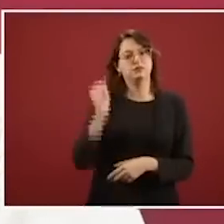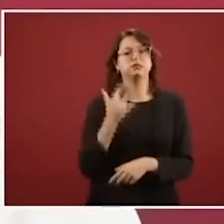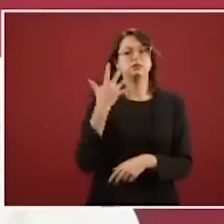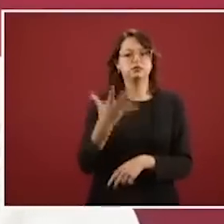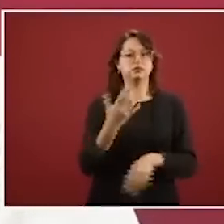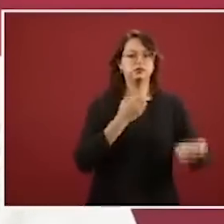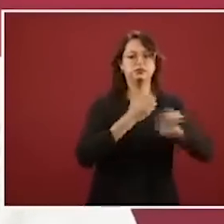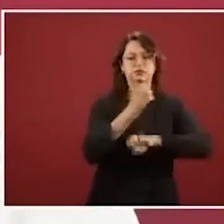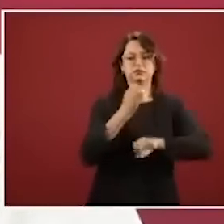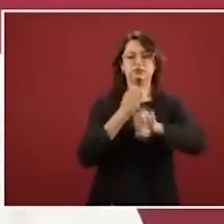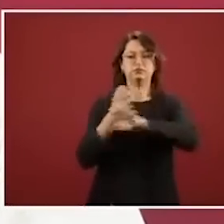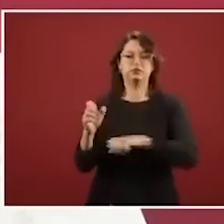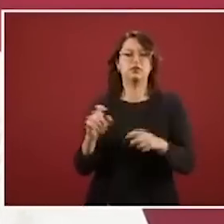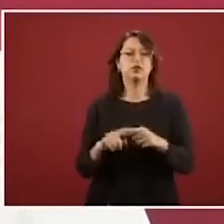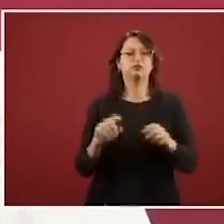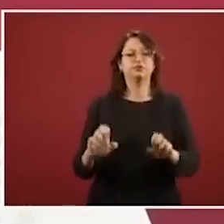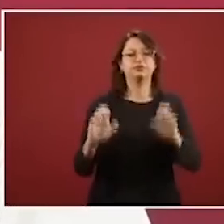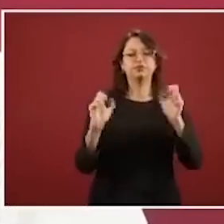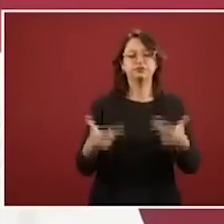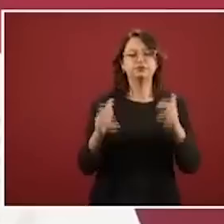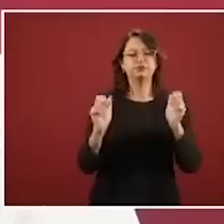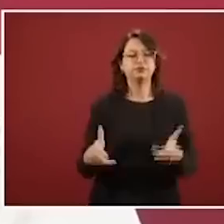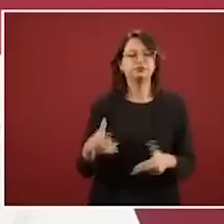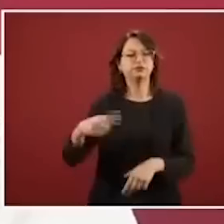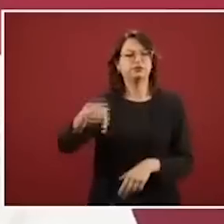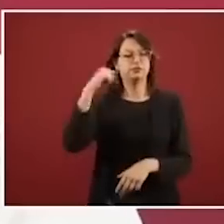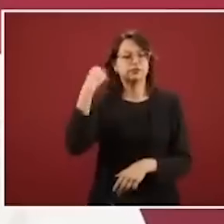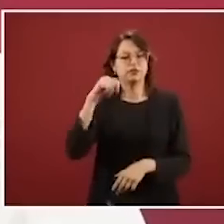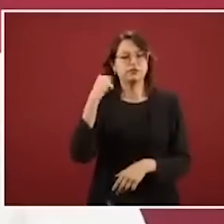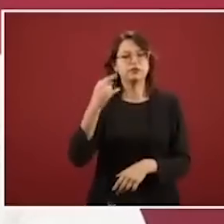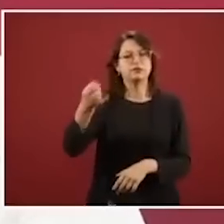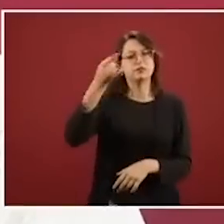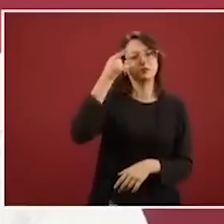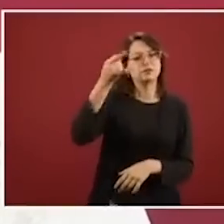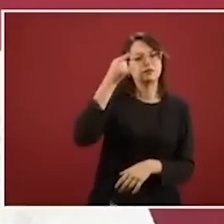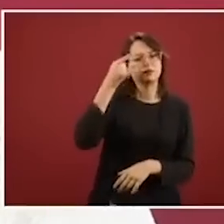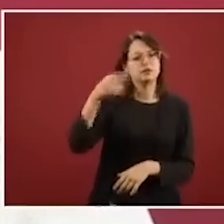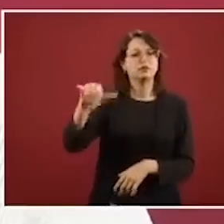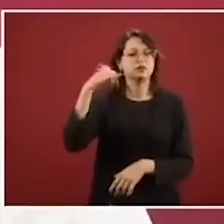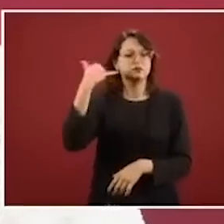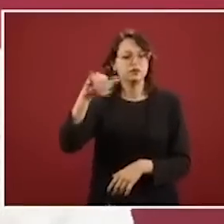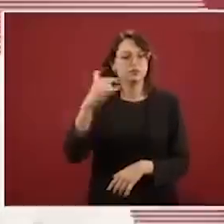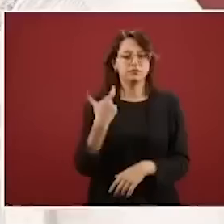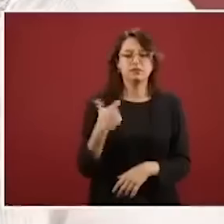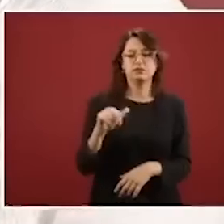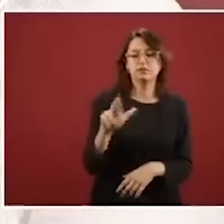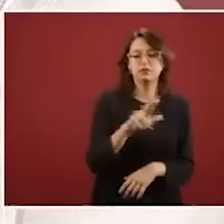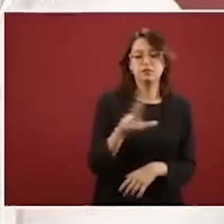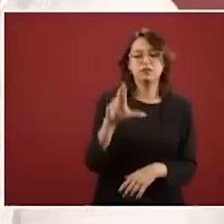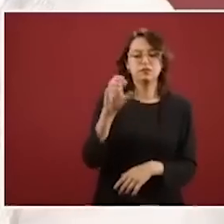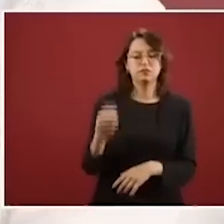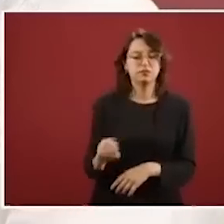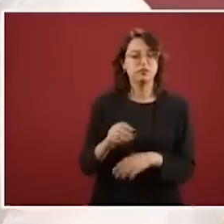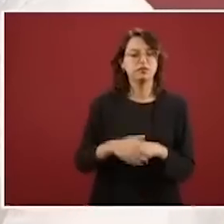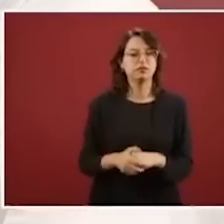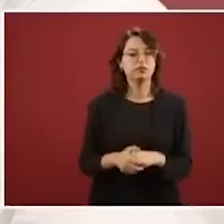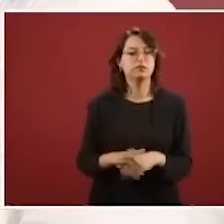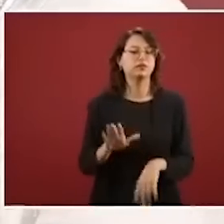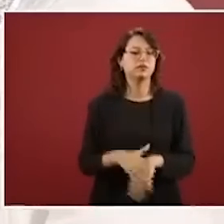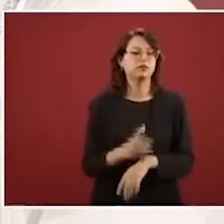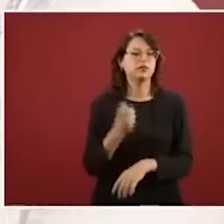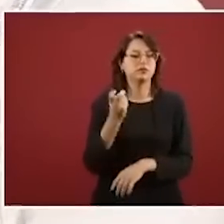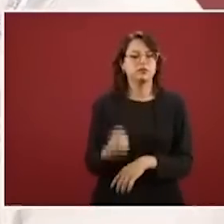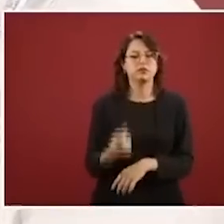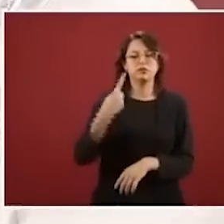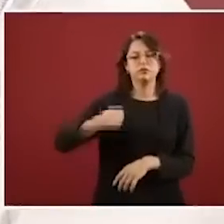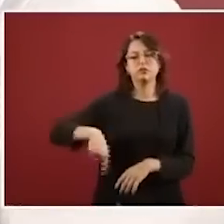de la República: Chiapas, Tabasco, Campeche, Yucatán y Quintana Roo. Y sobre esta base es que hemos